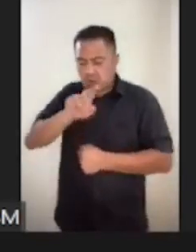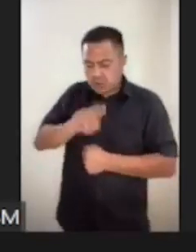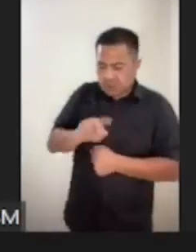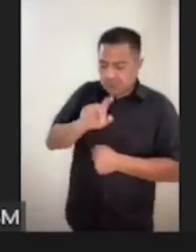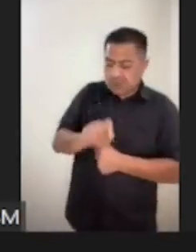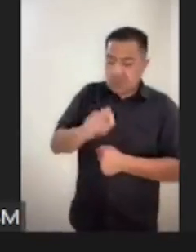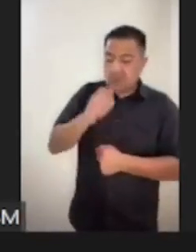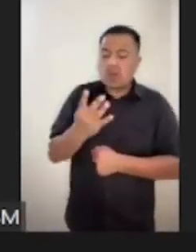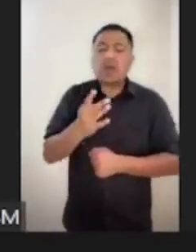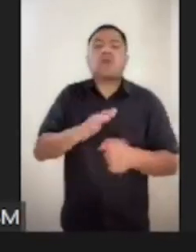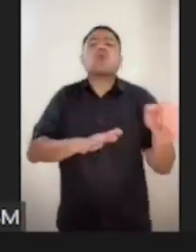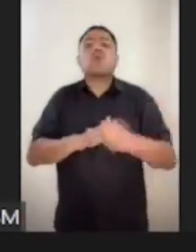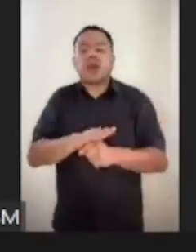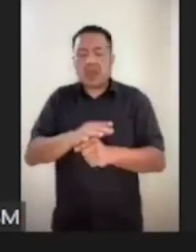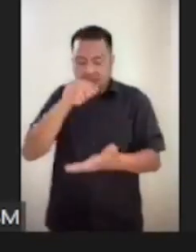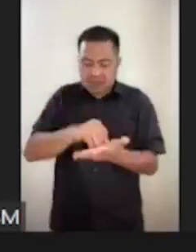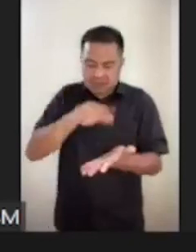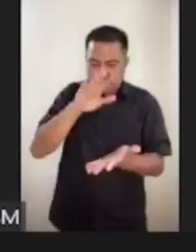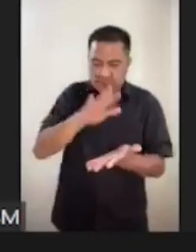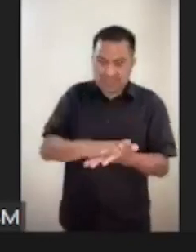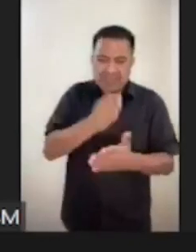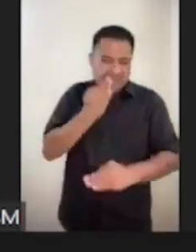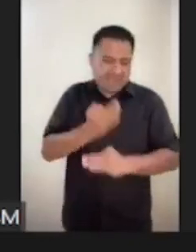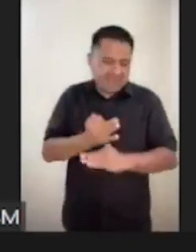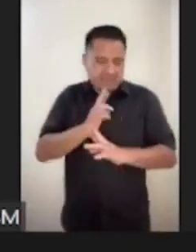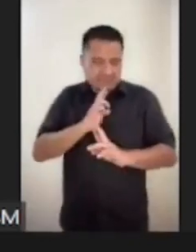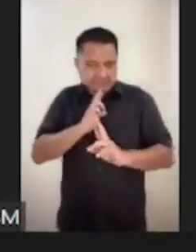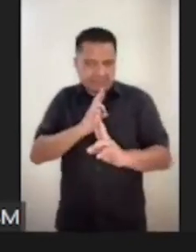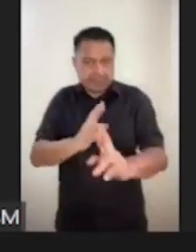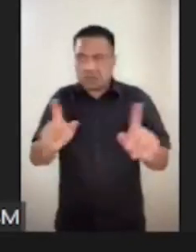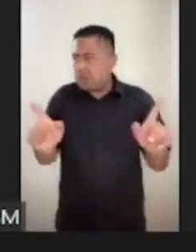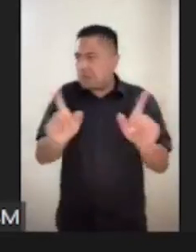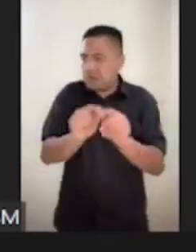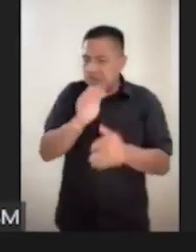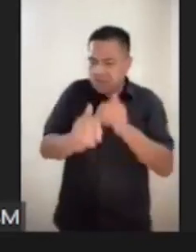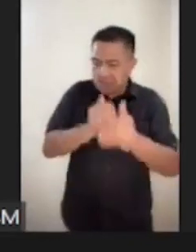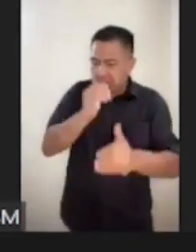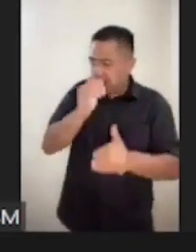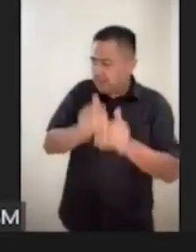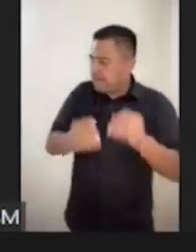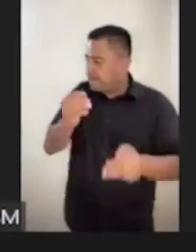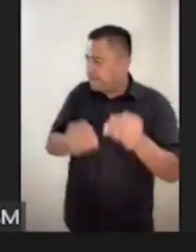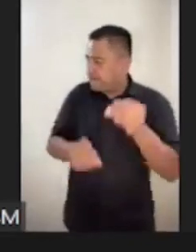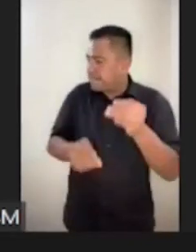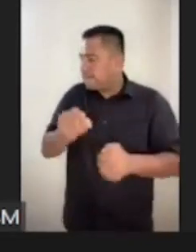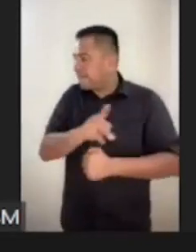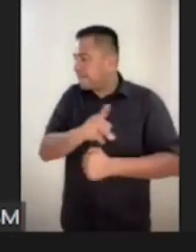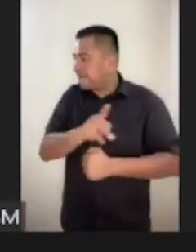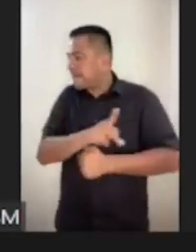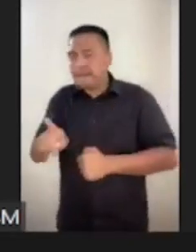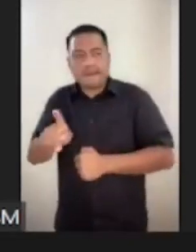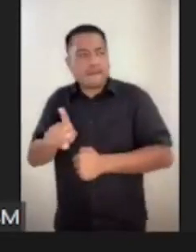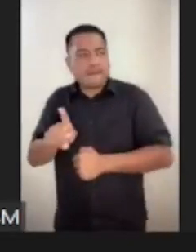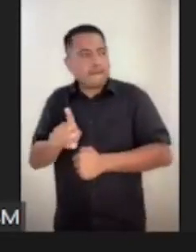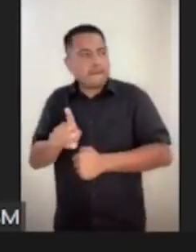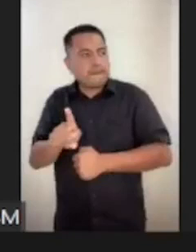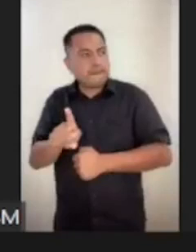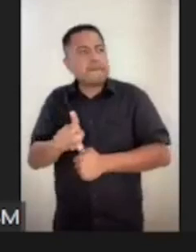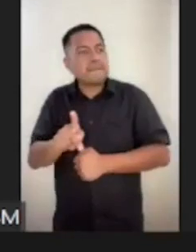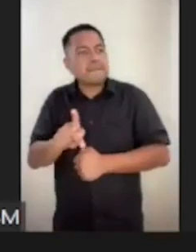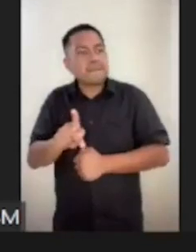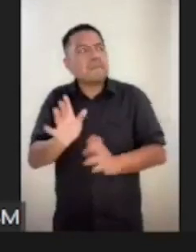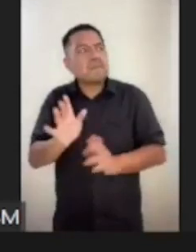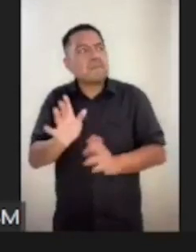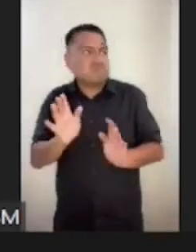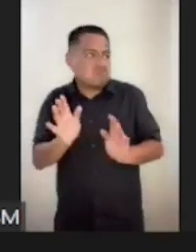003/CQD/24-01-2024 en los términos establecidos en la presente resolución. Es la cuenta del asunto, magistradas, magistrados.